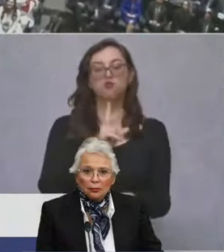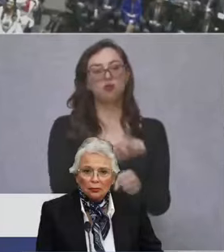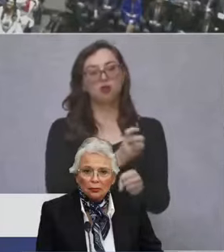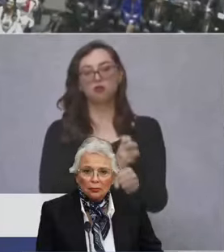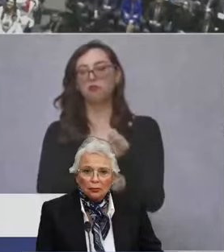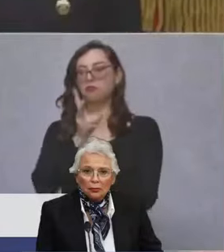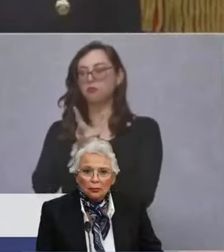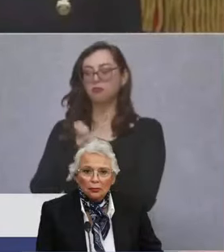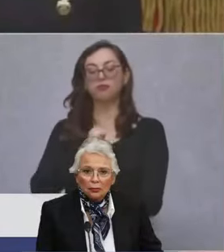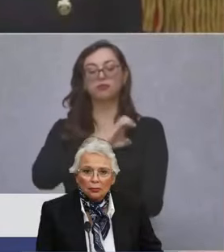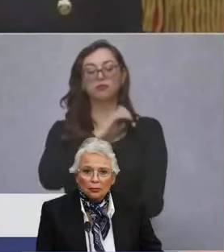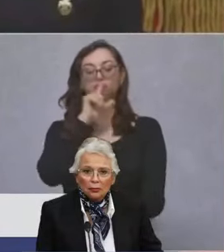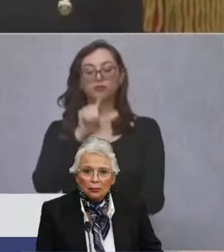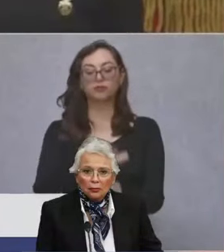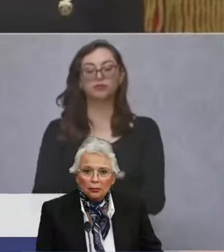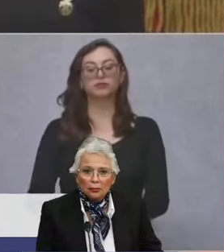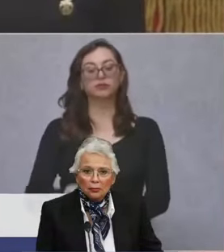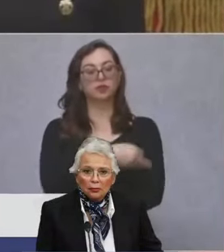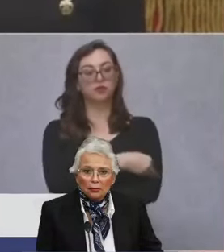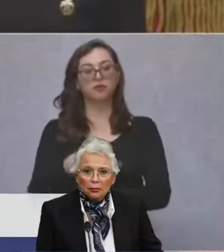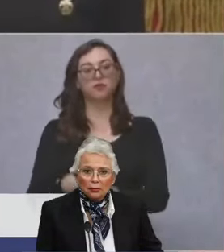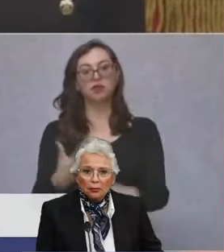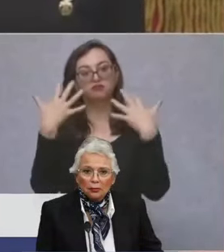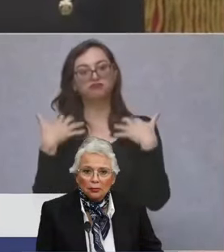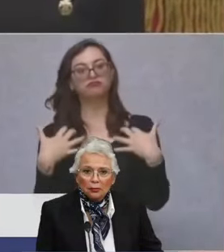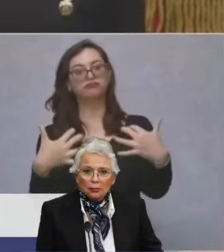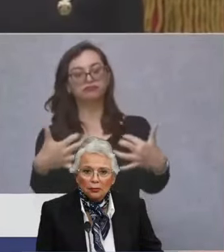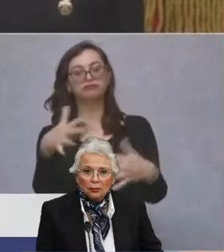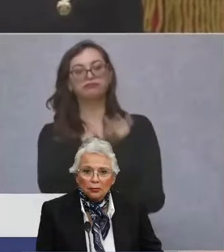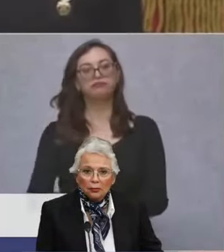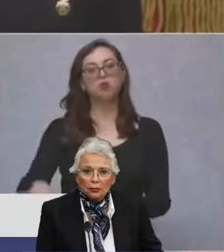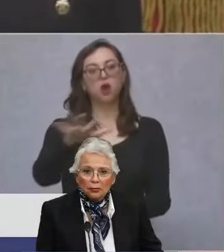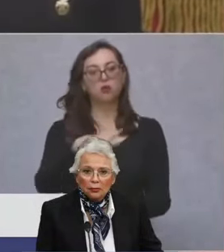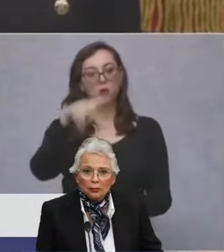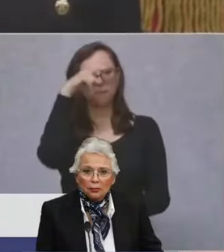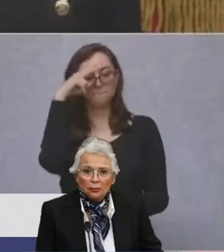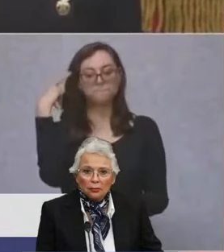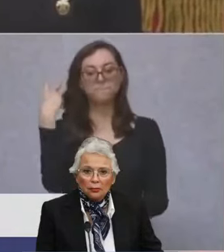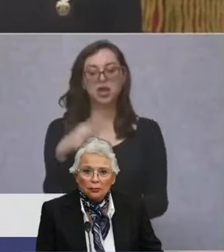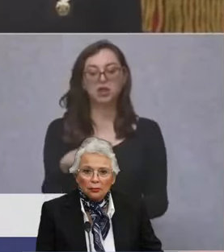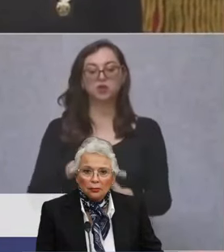la tiene la Cámara de Diputados, y es presidente el presidente de la Cámara, pero ya